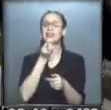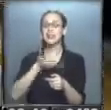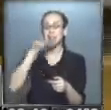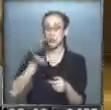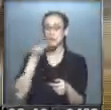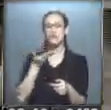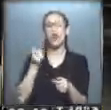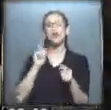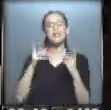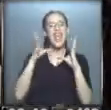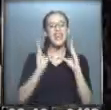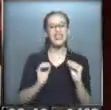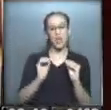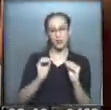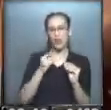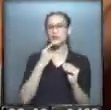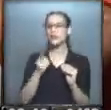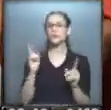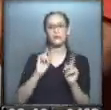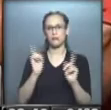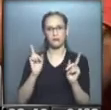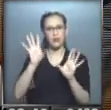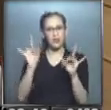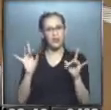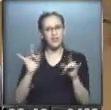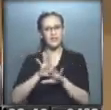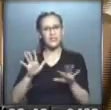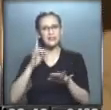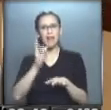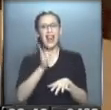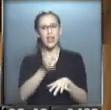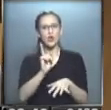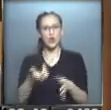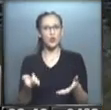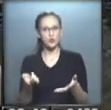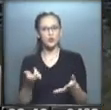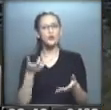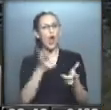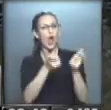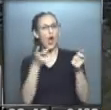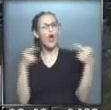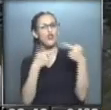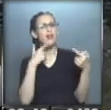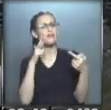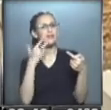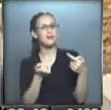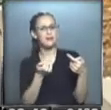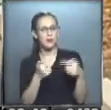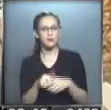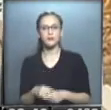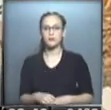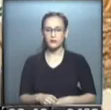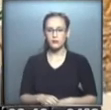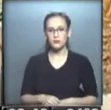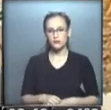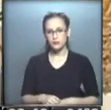Kerry aseguró que el riesgo de no actuar en Siria es mayor que el riesgo de actuar y reiteró que la intención es un ataque limitado y a corto